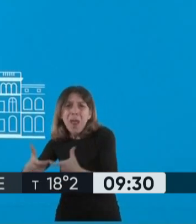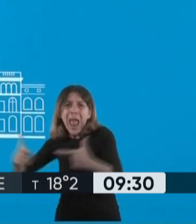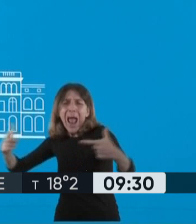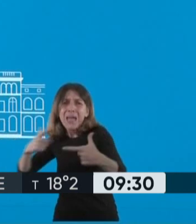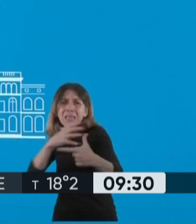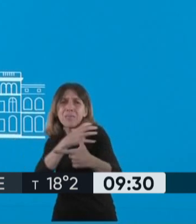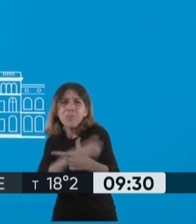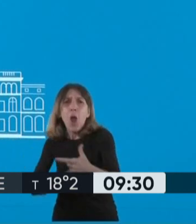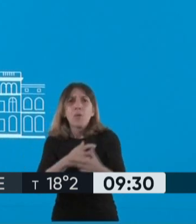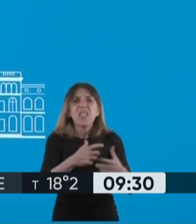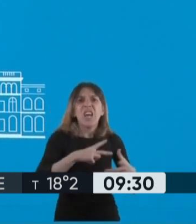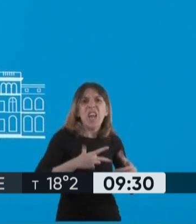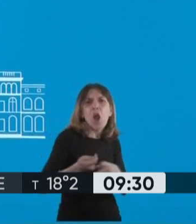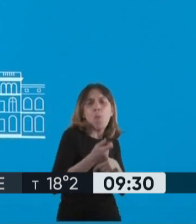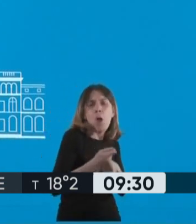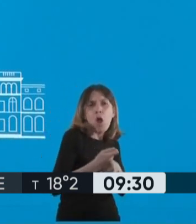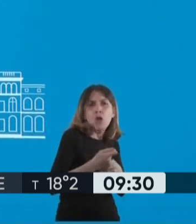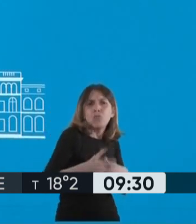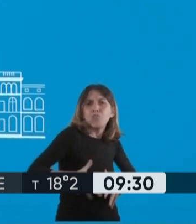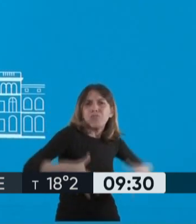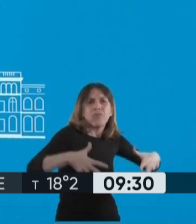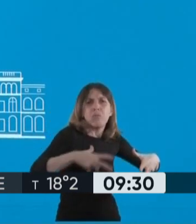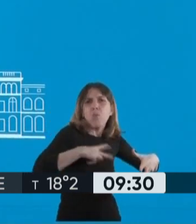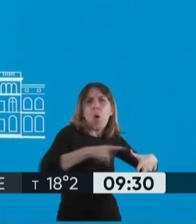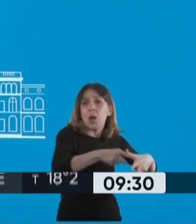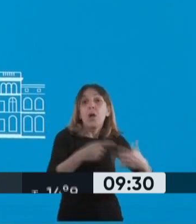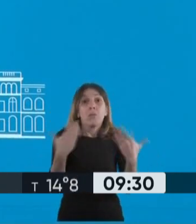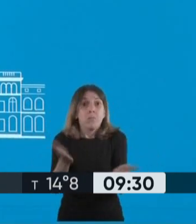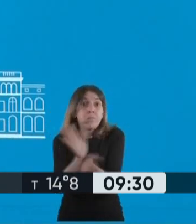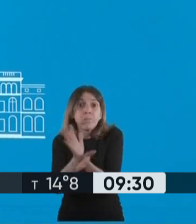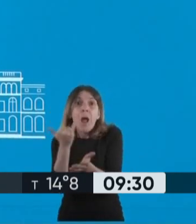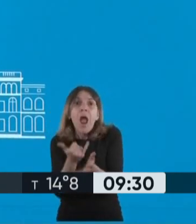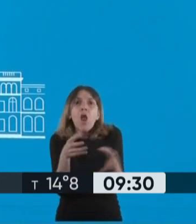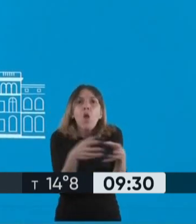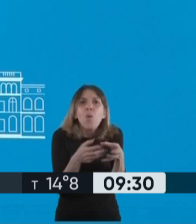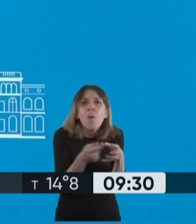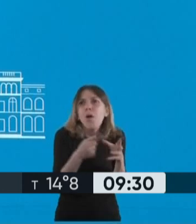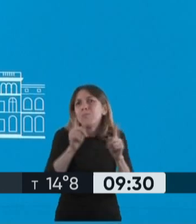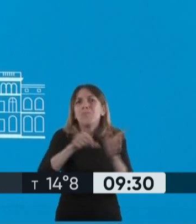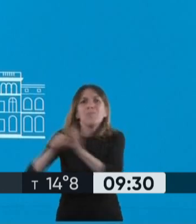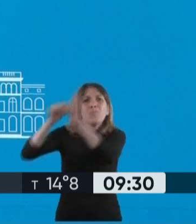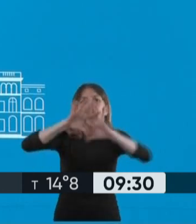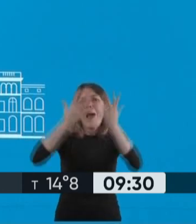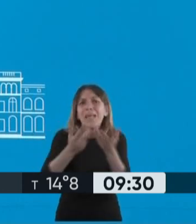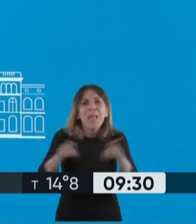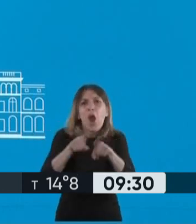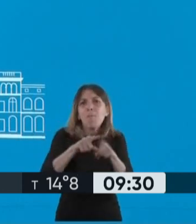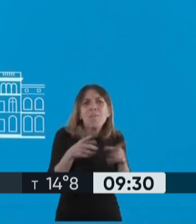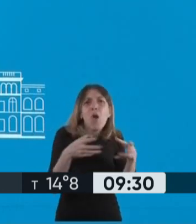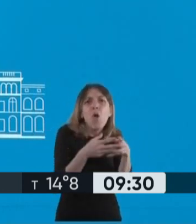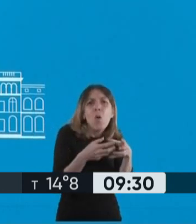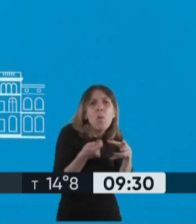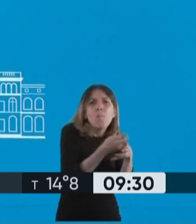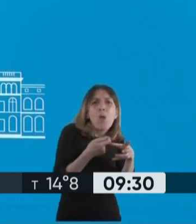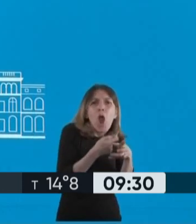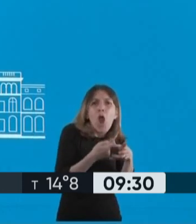que para la enorme mayoría de la población del mundo son de crisis, para un grupo muy pequeño, que es el que tiene la posibilidad de hacer o dinero